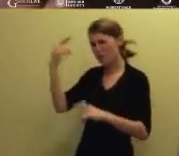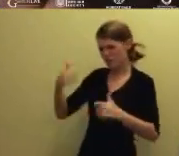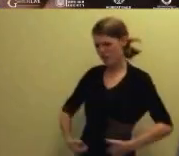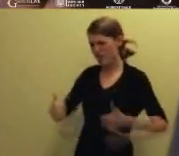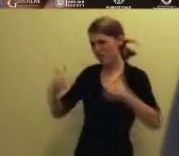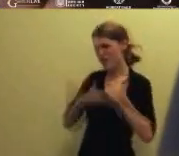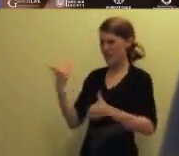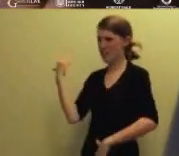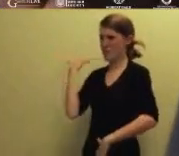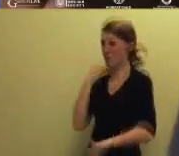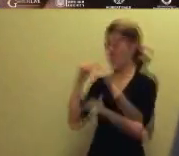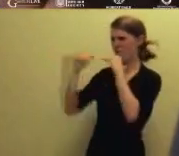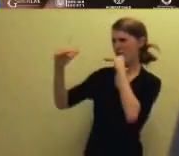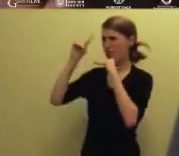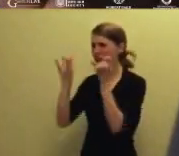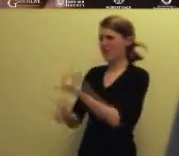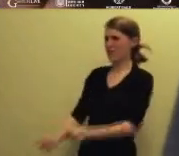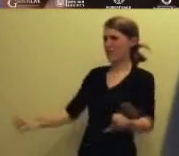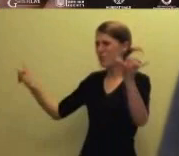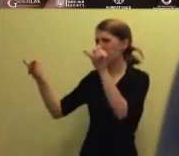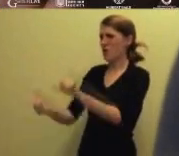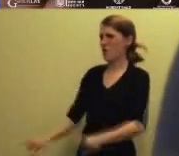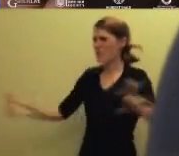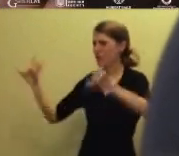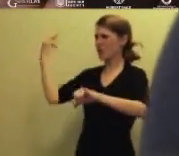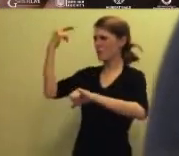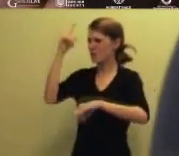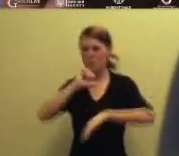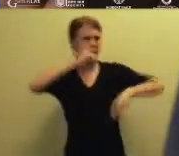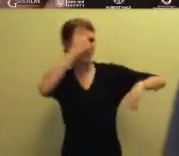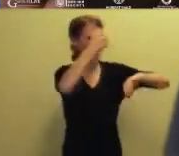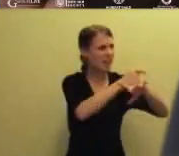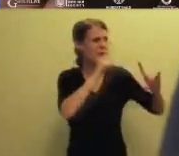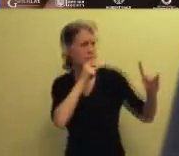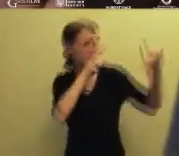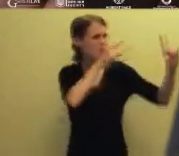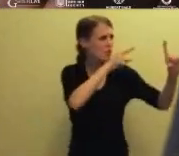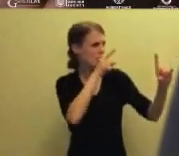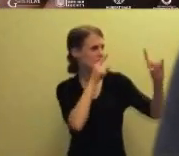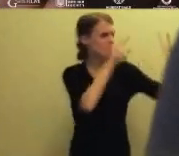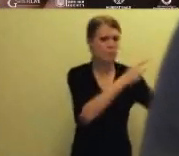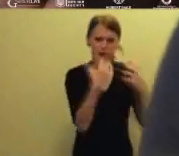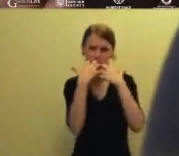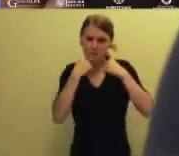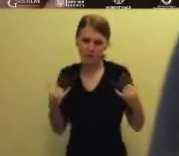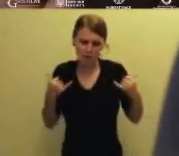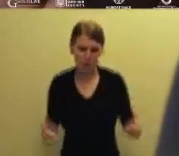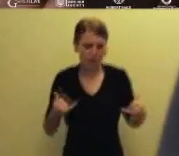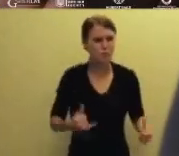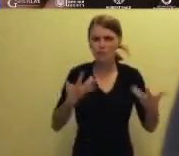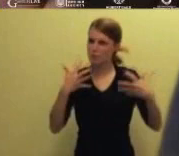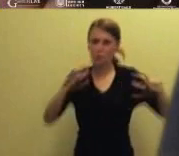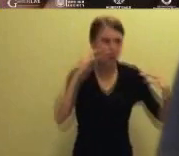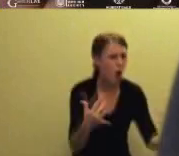encamina de lo habitual a la primera intentona que se hace de alguna cosa que no se ha probado nunca bueno hay un montón de gente que pierde el